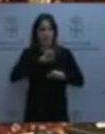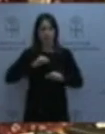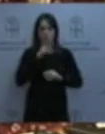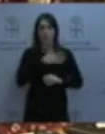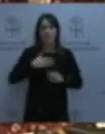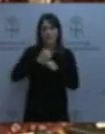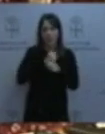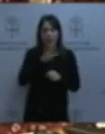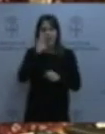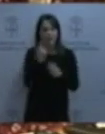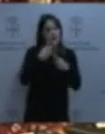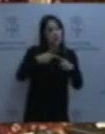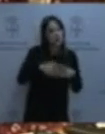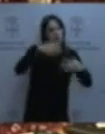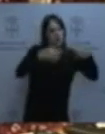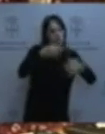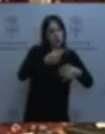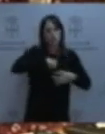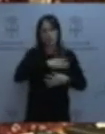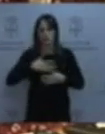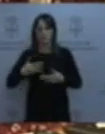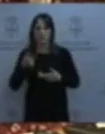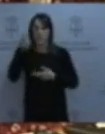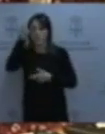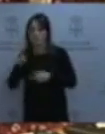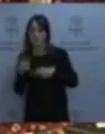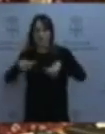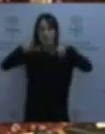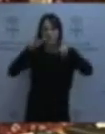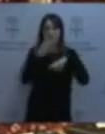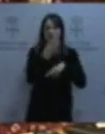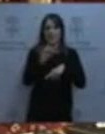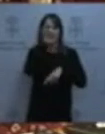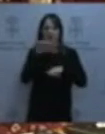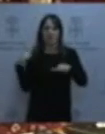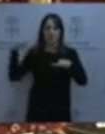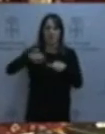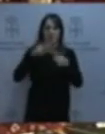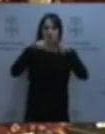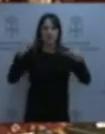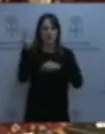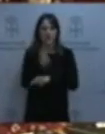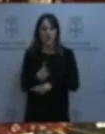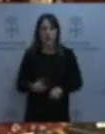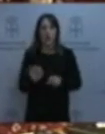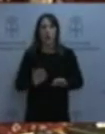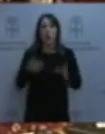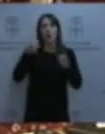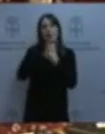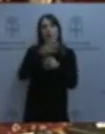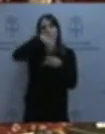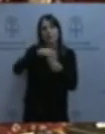no nos gustaría un candidato que llevase 35 años sin pisar Asturias o que gestionase SICAPs mientras era consejero del Banco Santander.